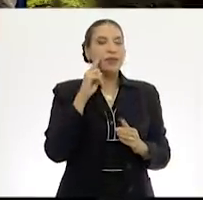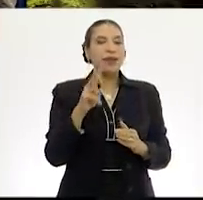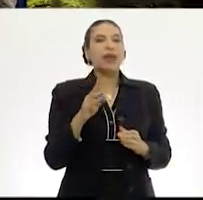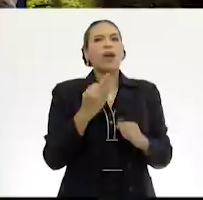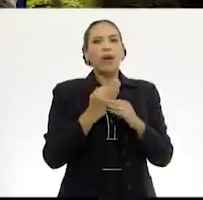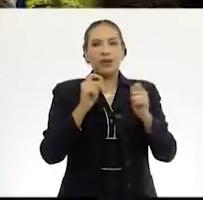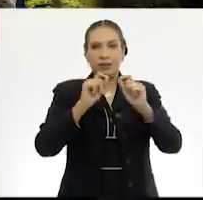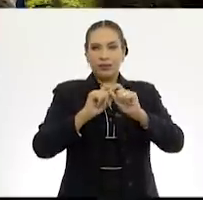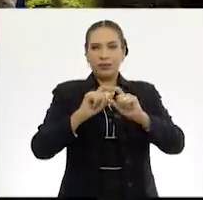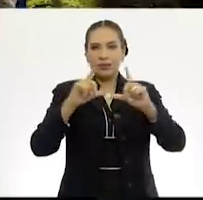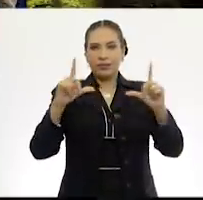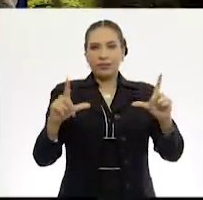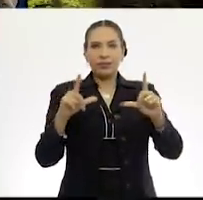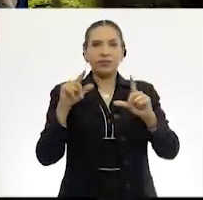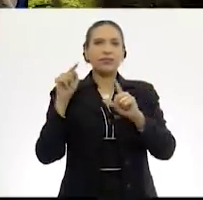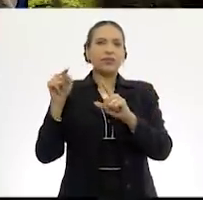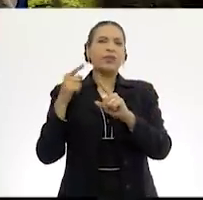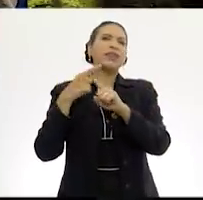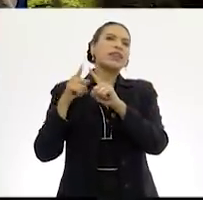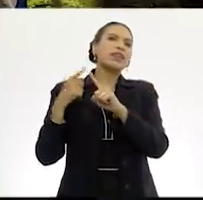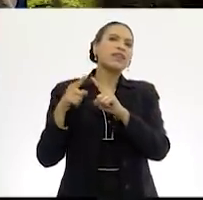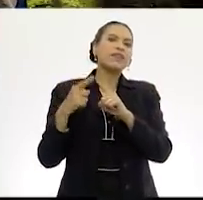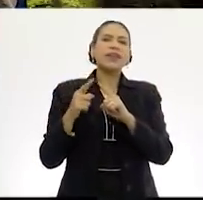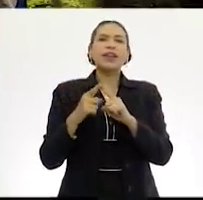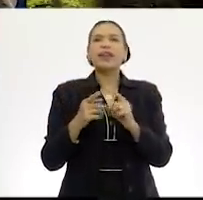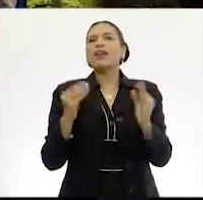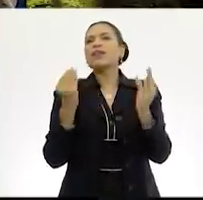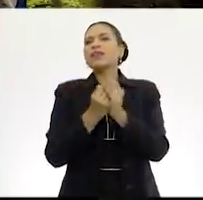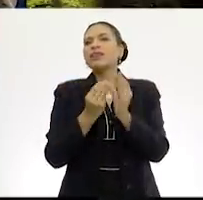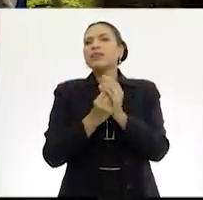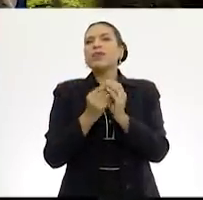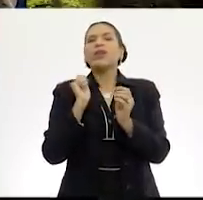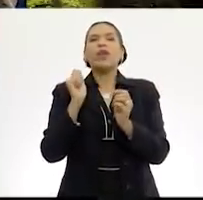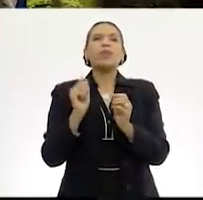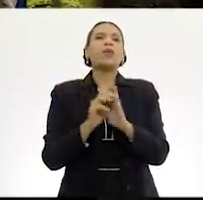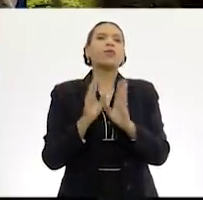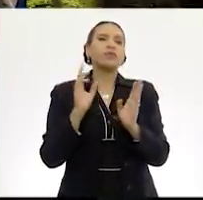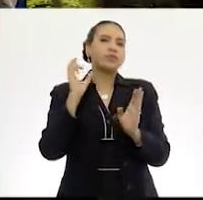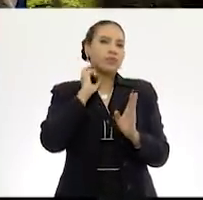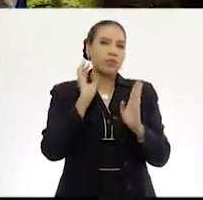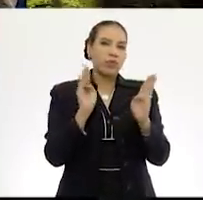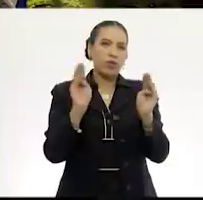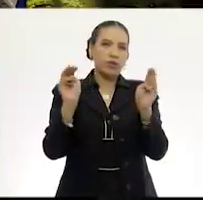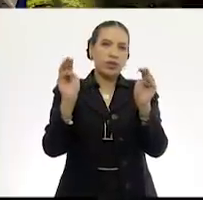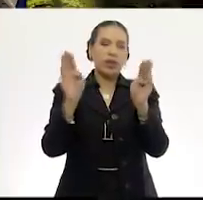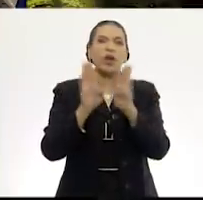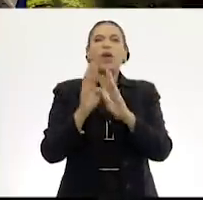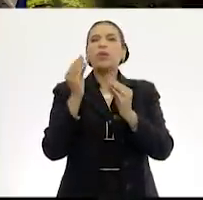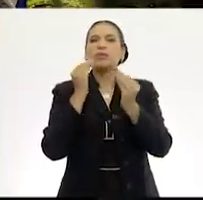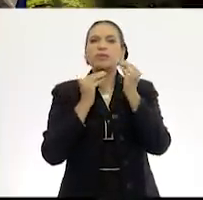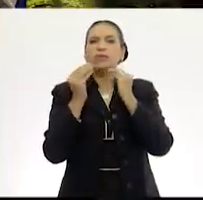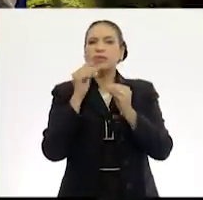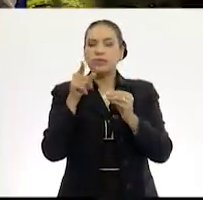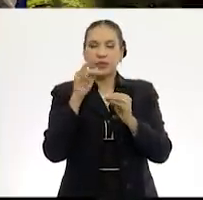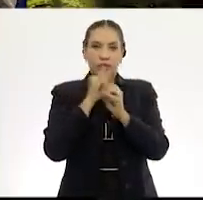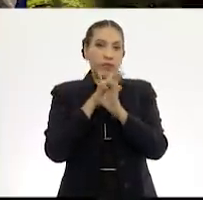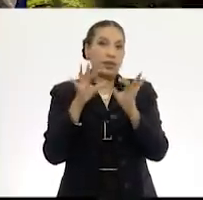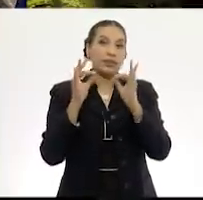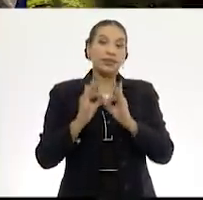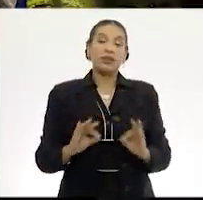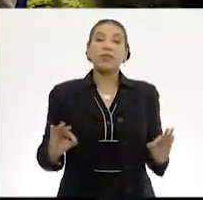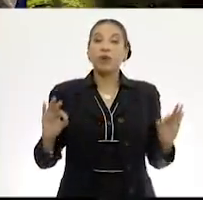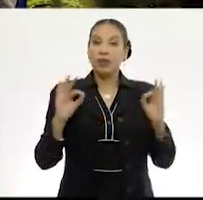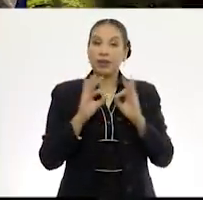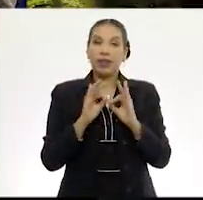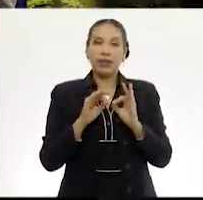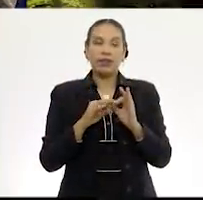que va a aparecer es un concentrado de los diferentes tipos de murciélagos que hay de acuerdo a cómo se alimentan. Esta es información muy